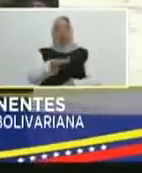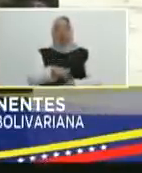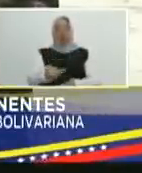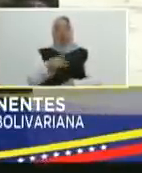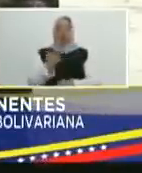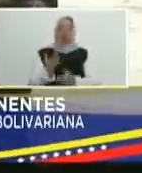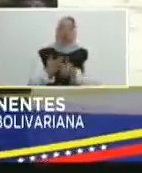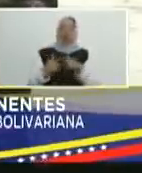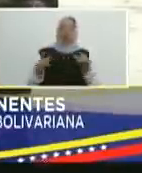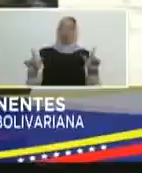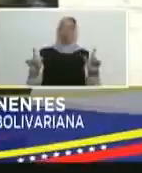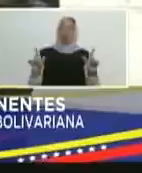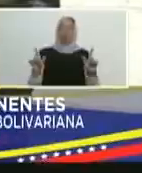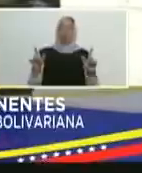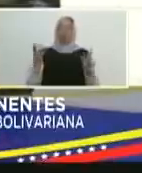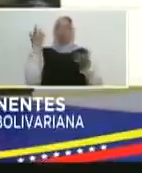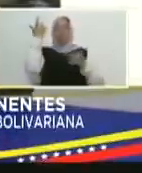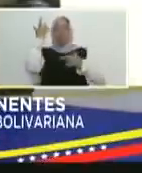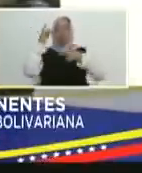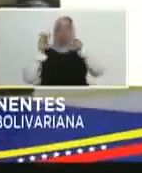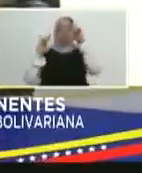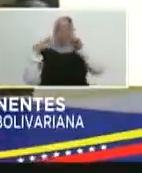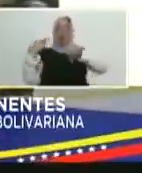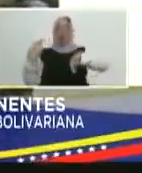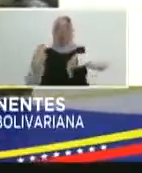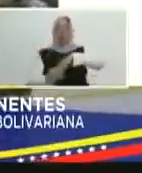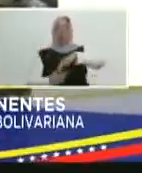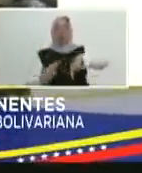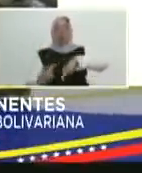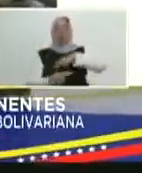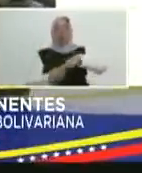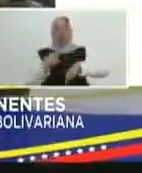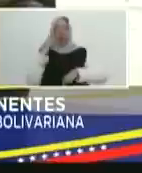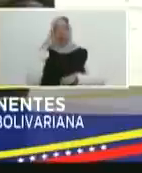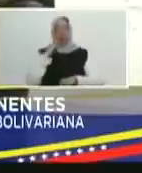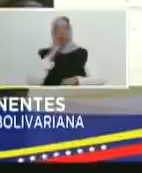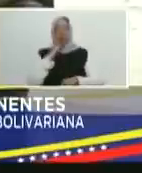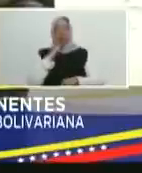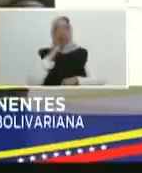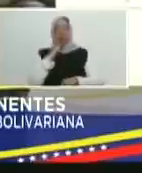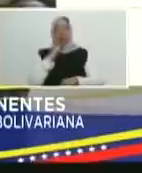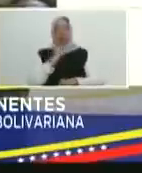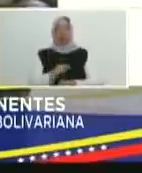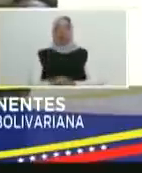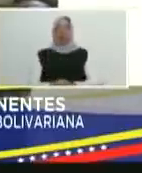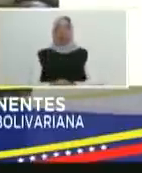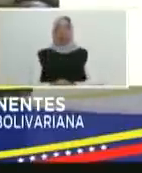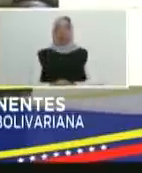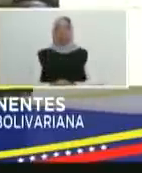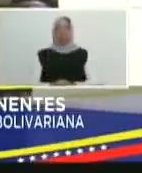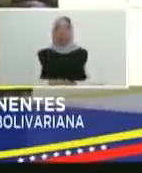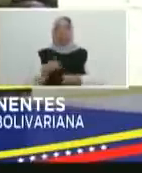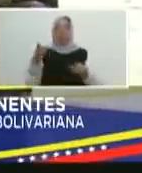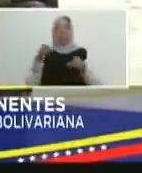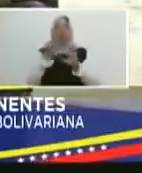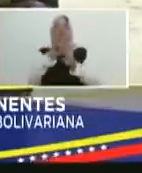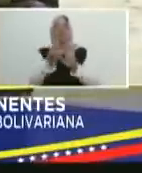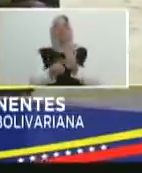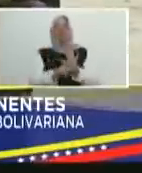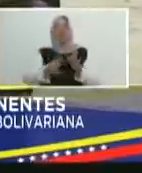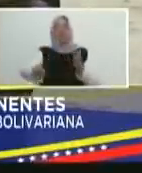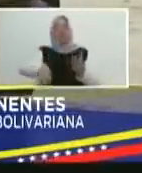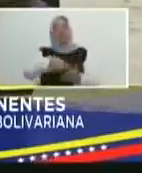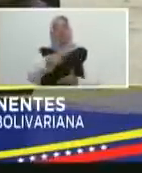Ezequiel Zamora, y del comandante supremo de la Revolución Bolivariana, Hugo Rafael Chávez Frías, apegado a la Constitución